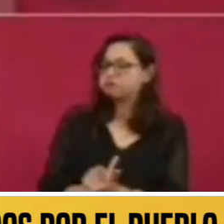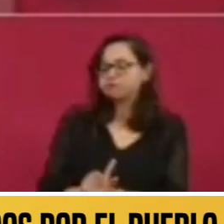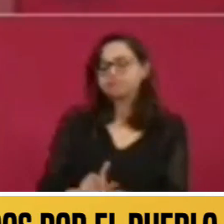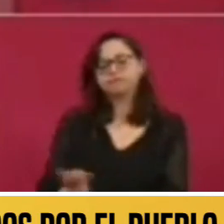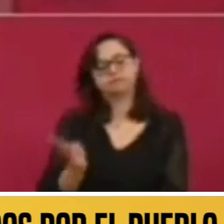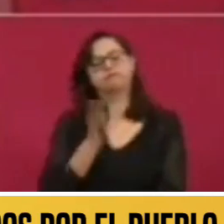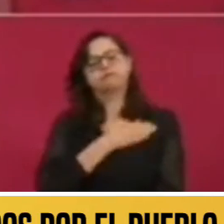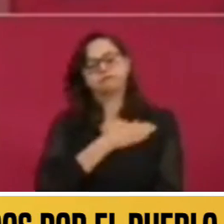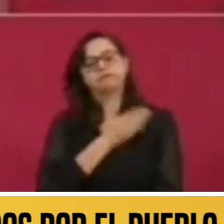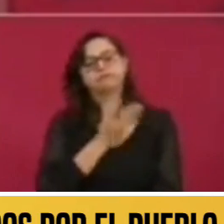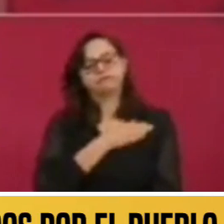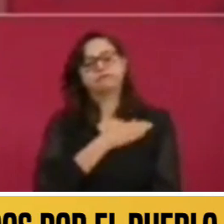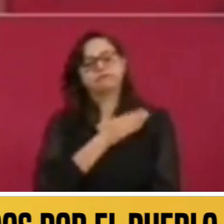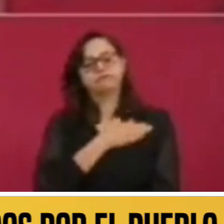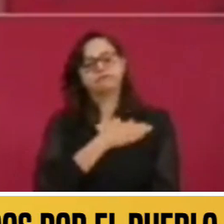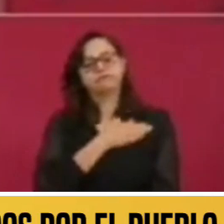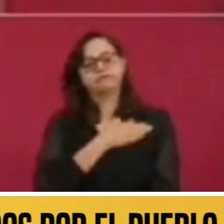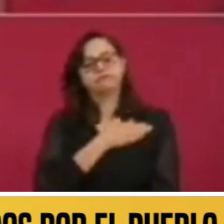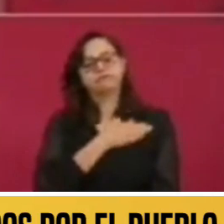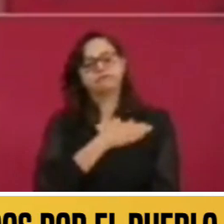y que...